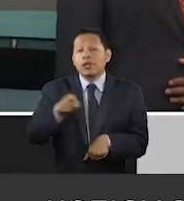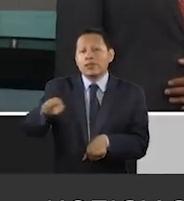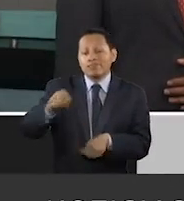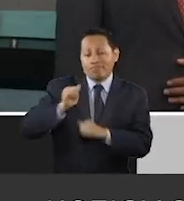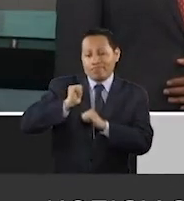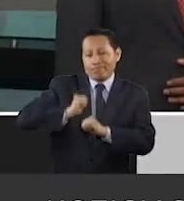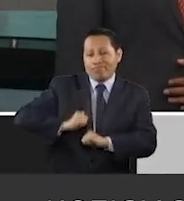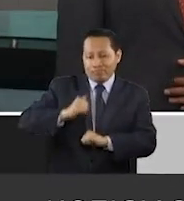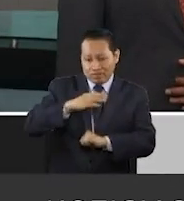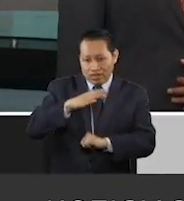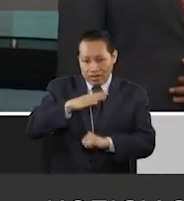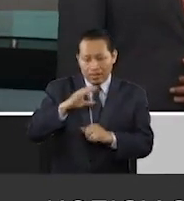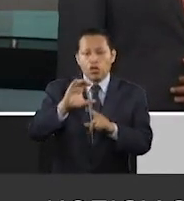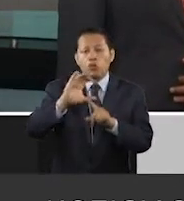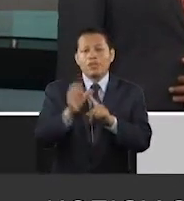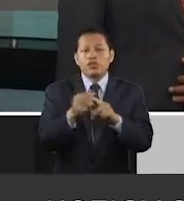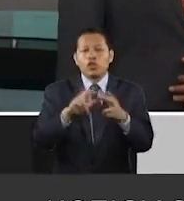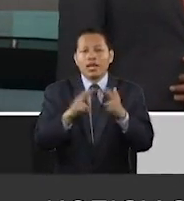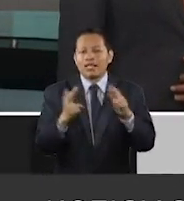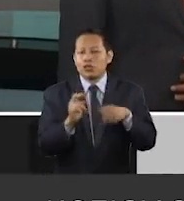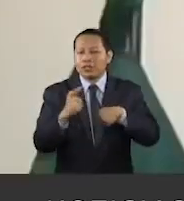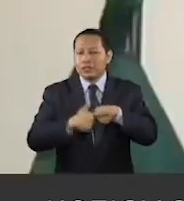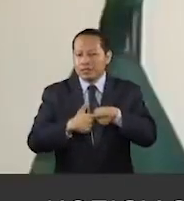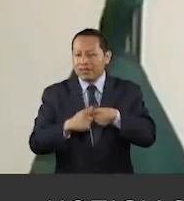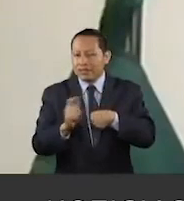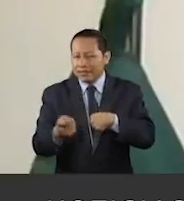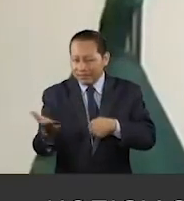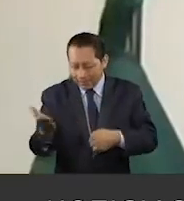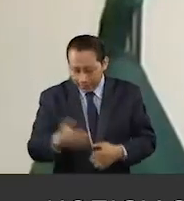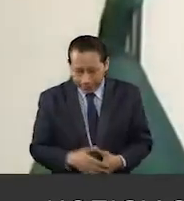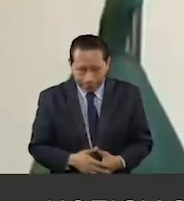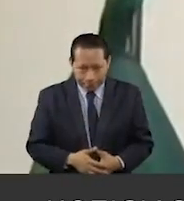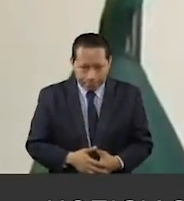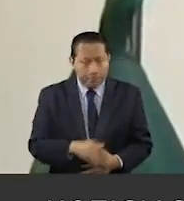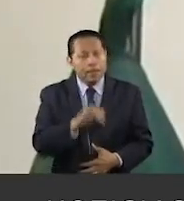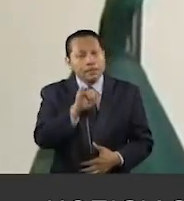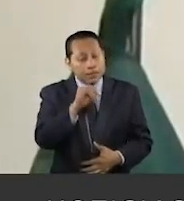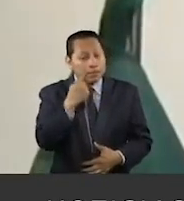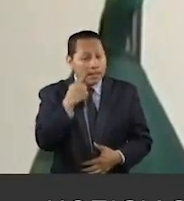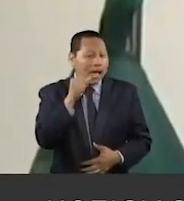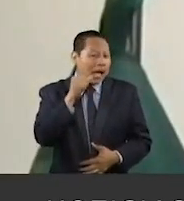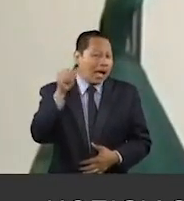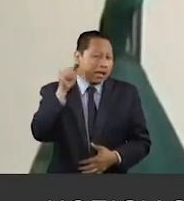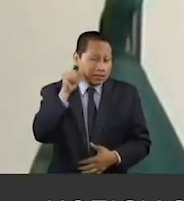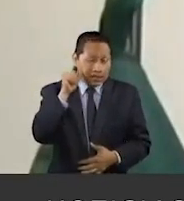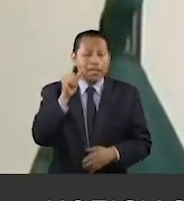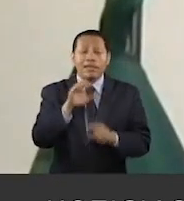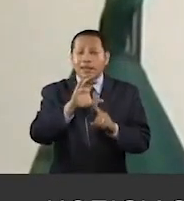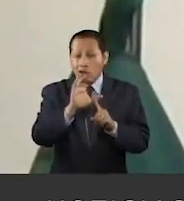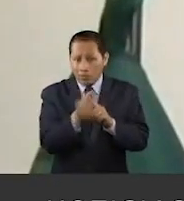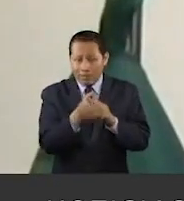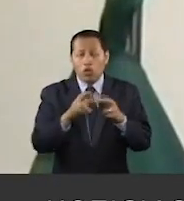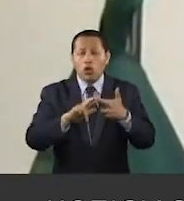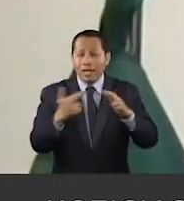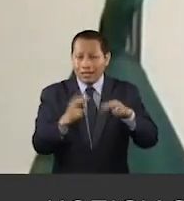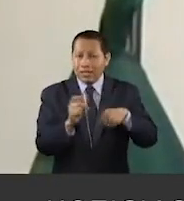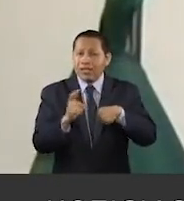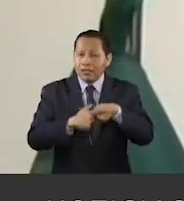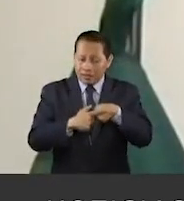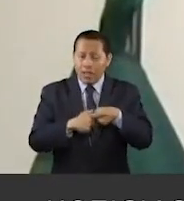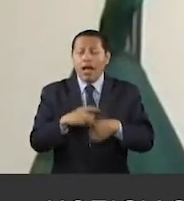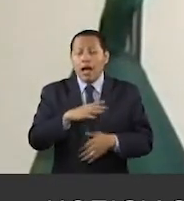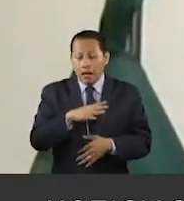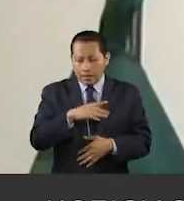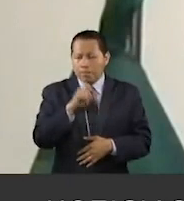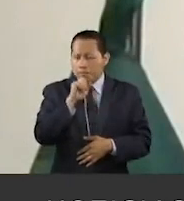Exteriores? Sí, mire usted, ayer emitió la Comisión de Relaciones Exteriores un